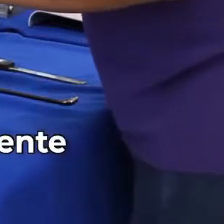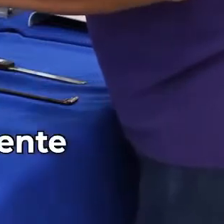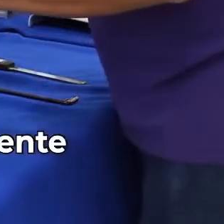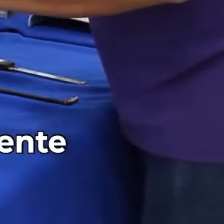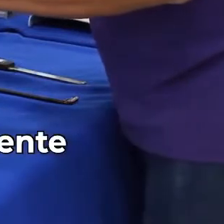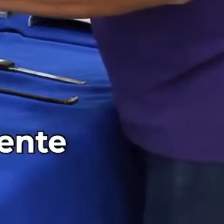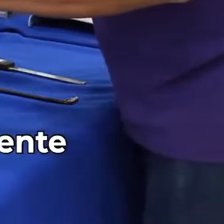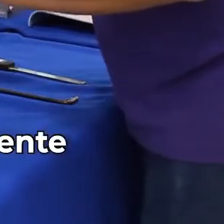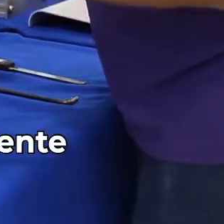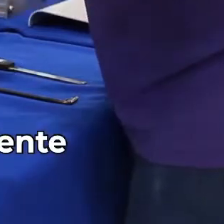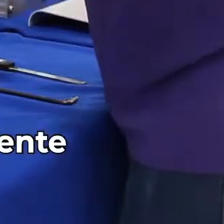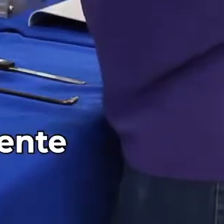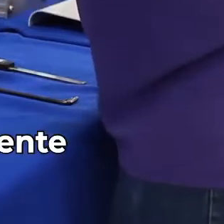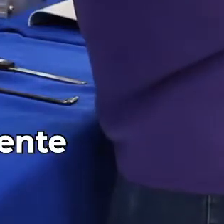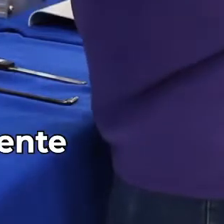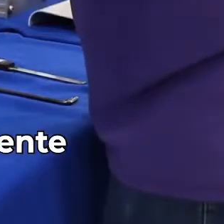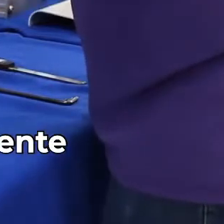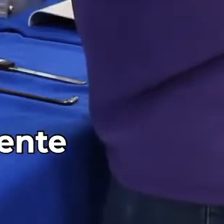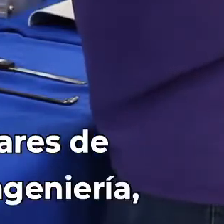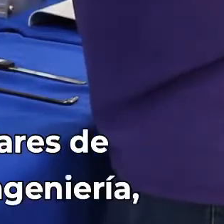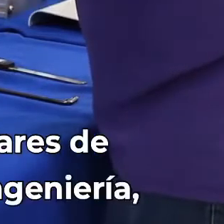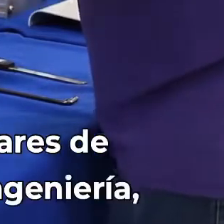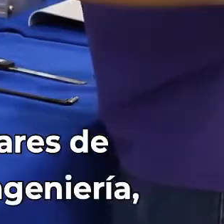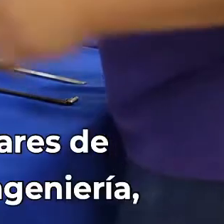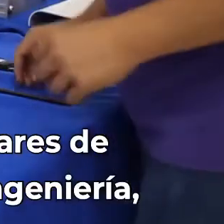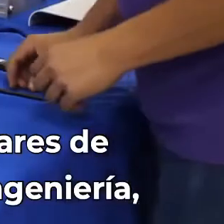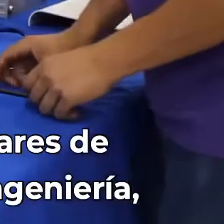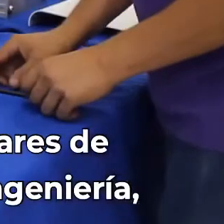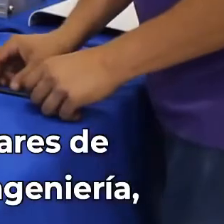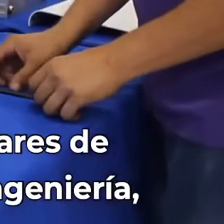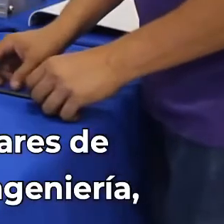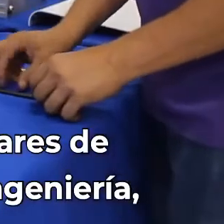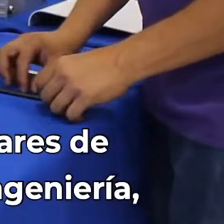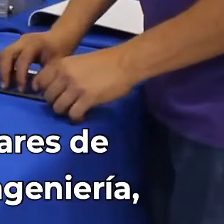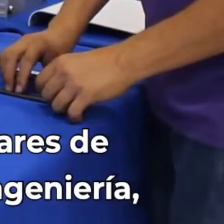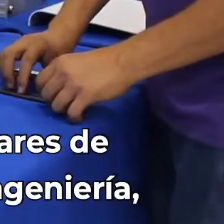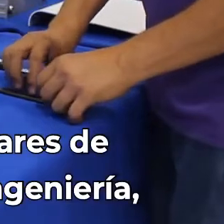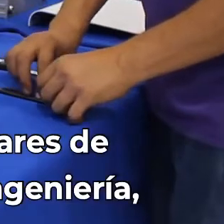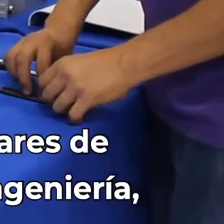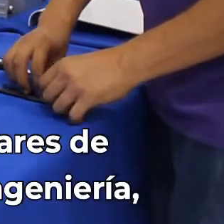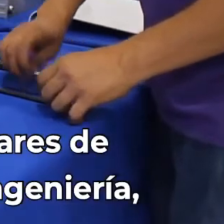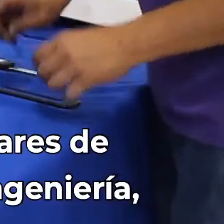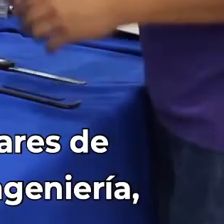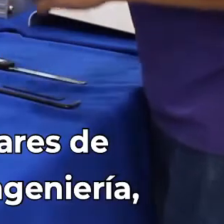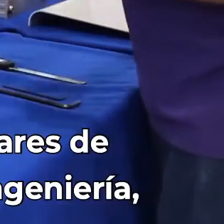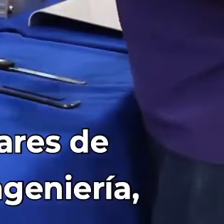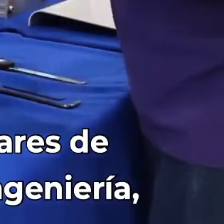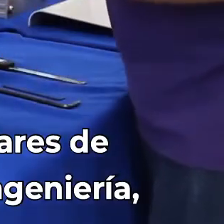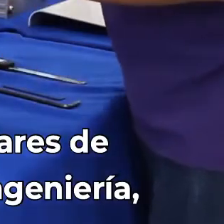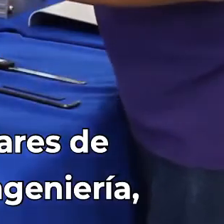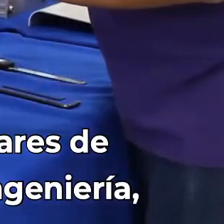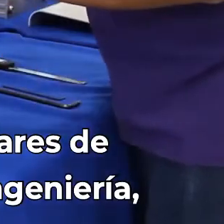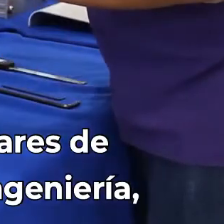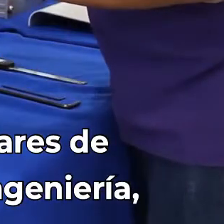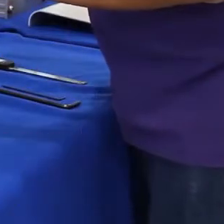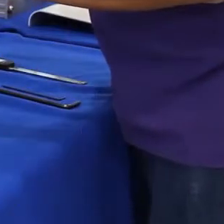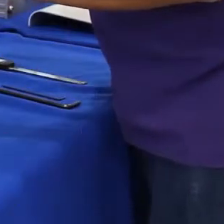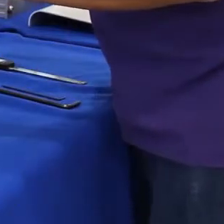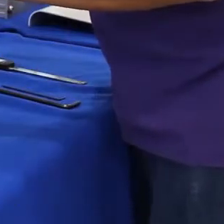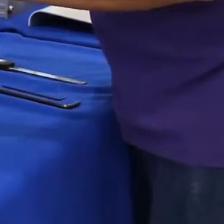un ventilador que tendrá patente del Estado mexicano, un equipo médico de altos estándares de seguridad biomédica y calidad de